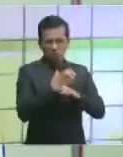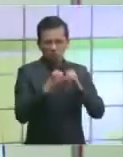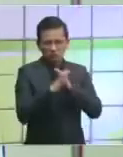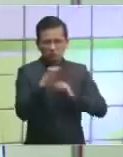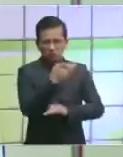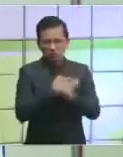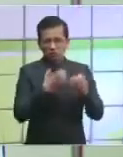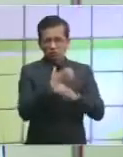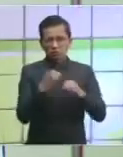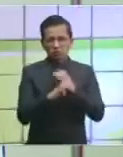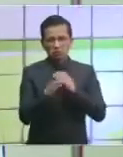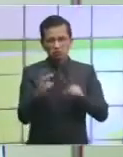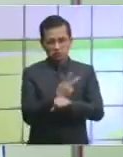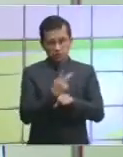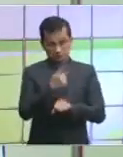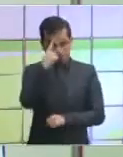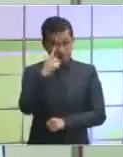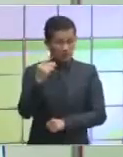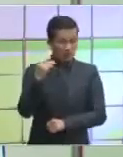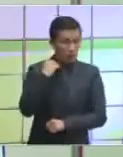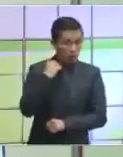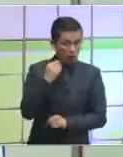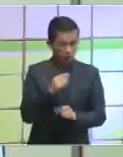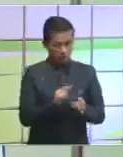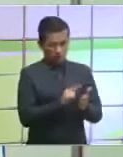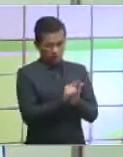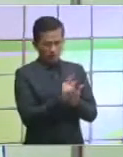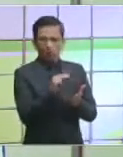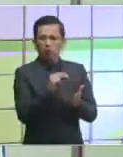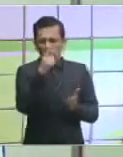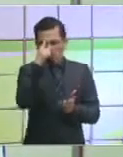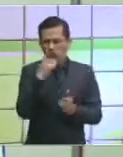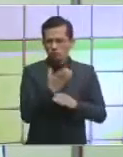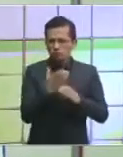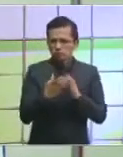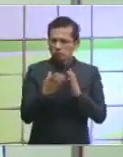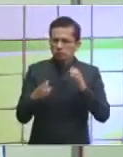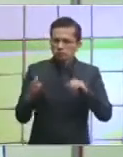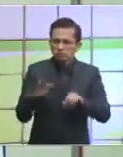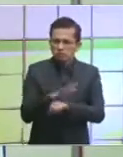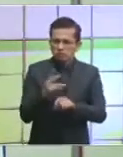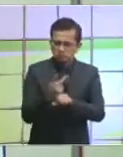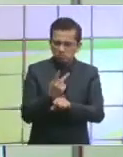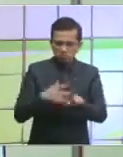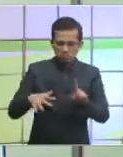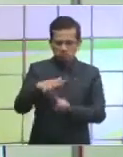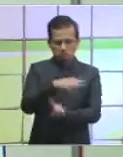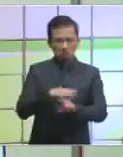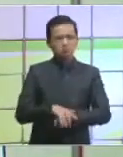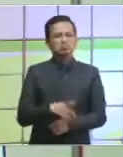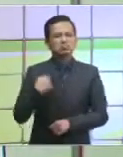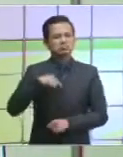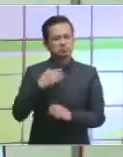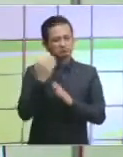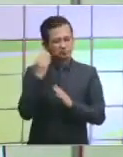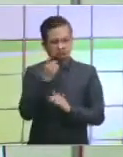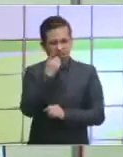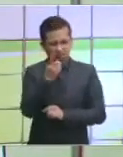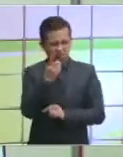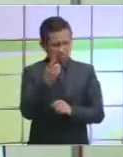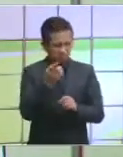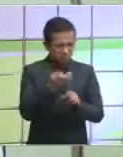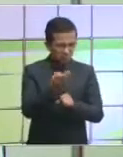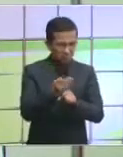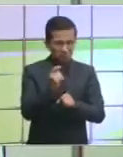no del derecho de los fenómenos que están frente a ellos como decíamos un poco en chiste si nosotros pudiéramos diferenciar en